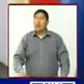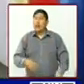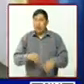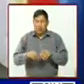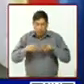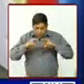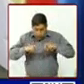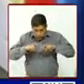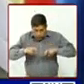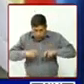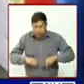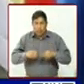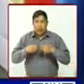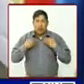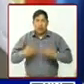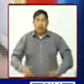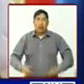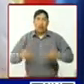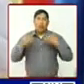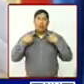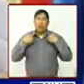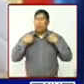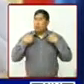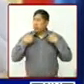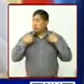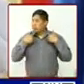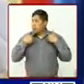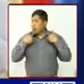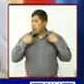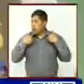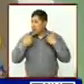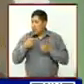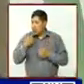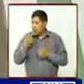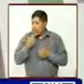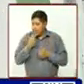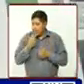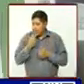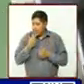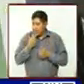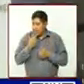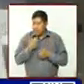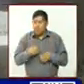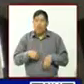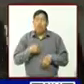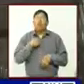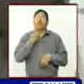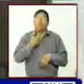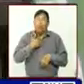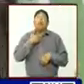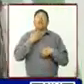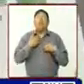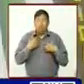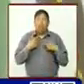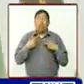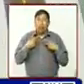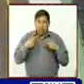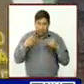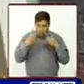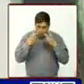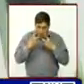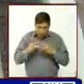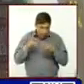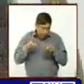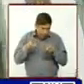el examen médico forense solamente nos indicó broncoaspiración, pero ya haciendo la revisión de